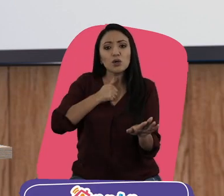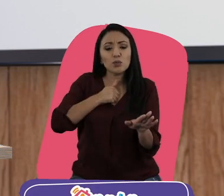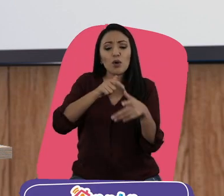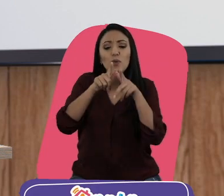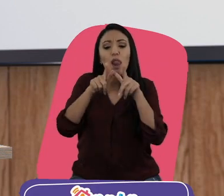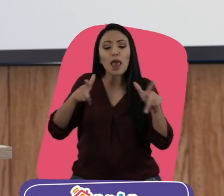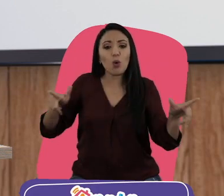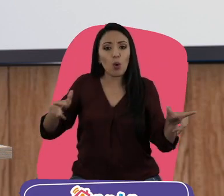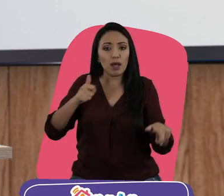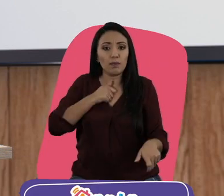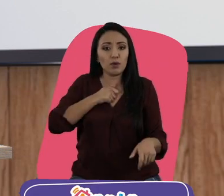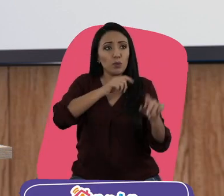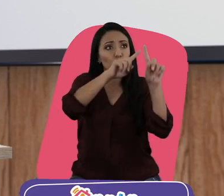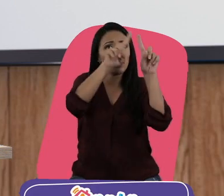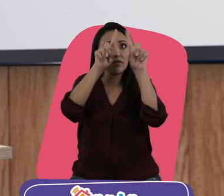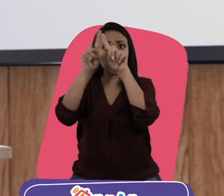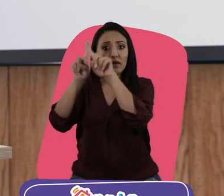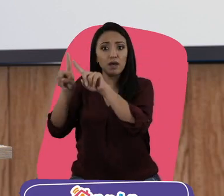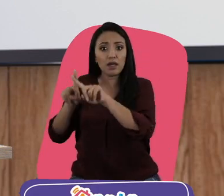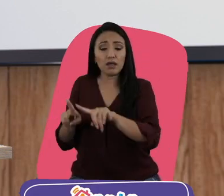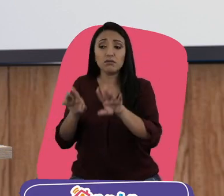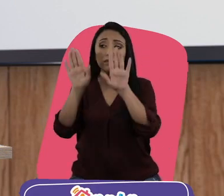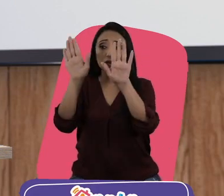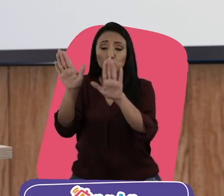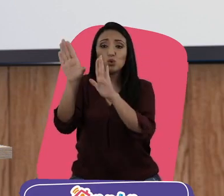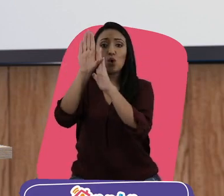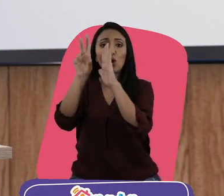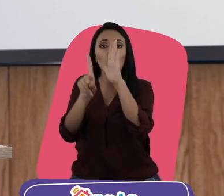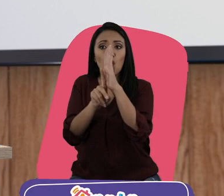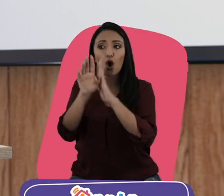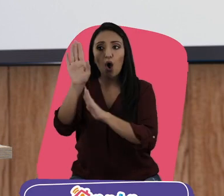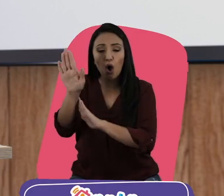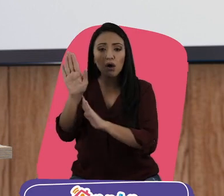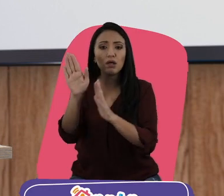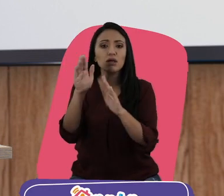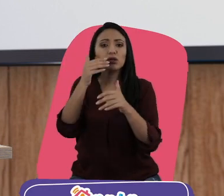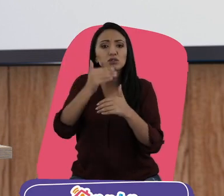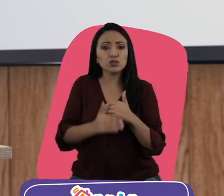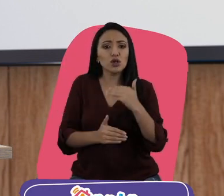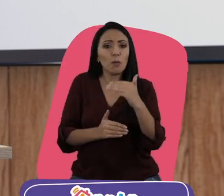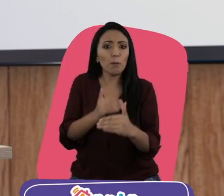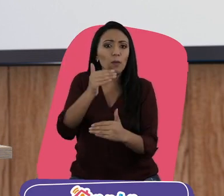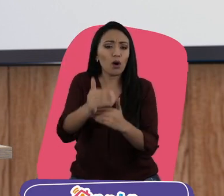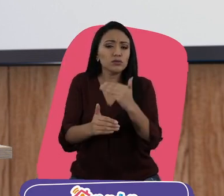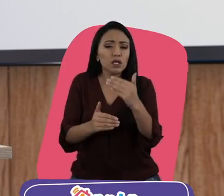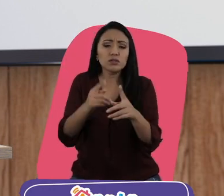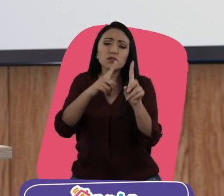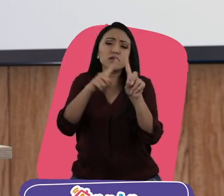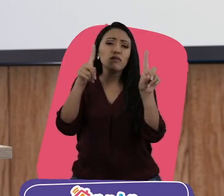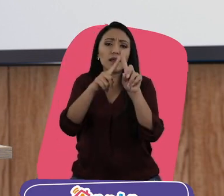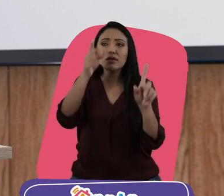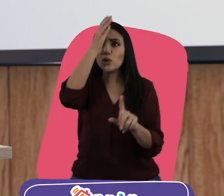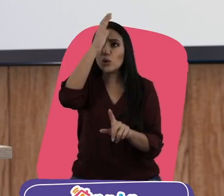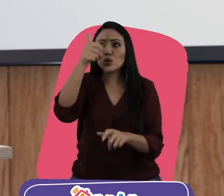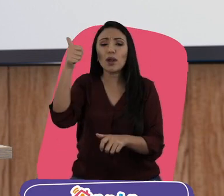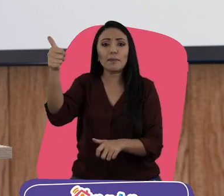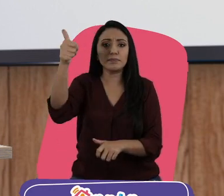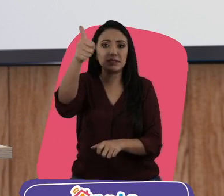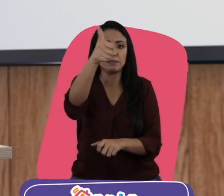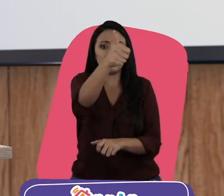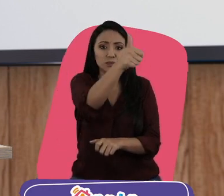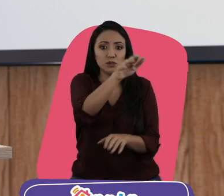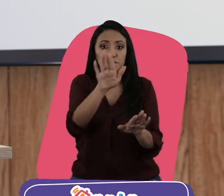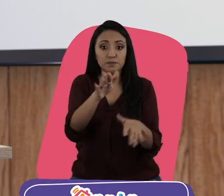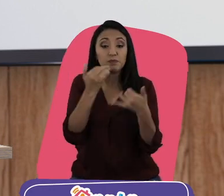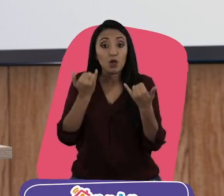lenguaje diferente, de acuerdo a sus códigos, de acuerdo a todos estos procesos interculturales que estamos viviendo. El día